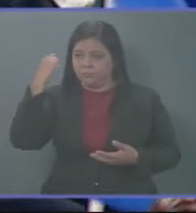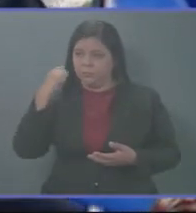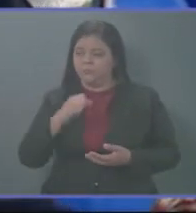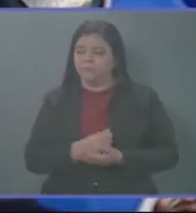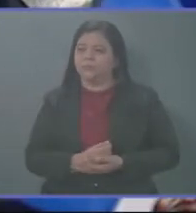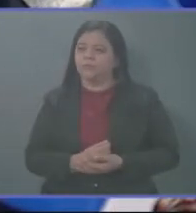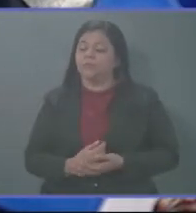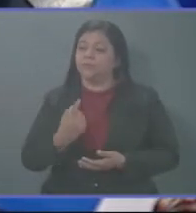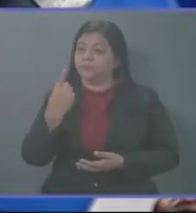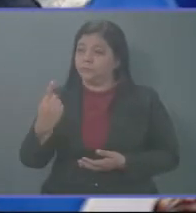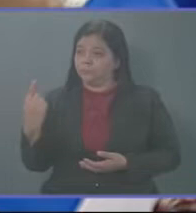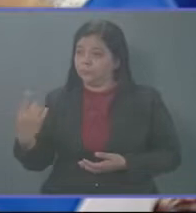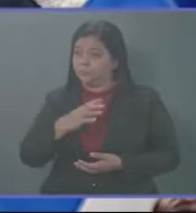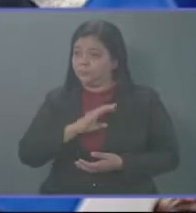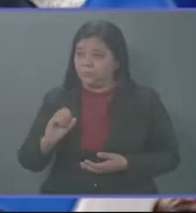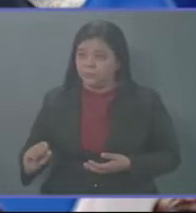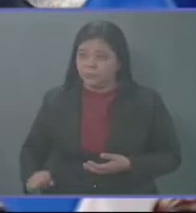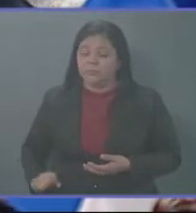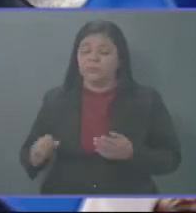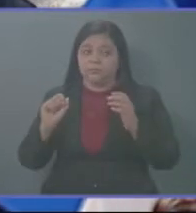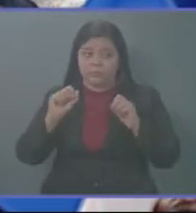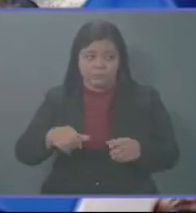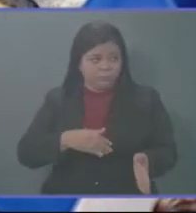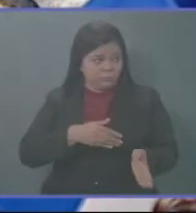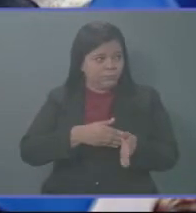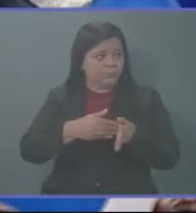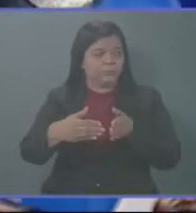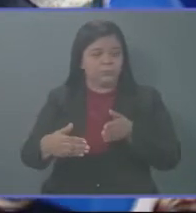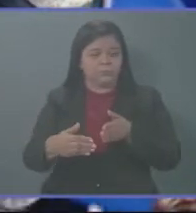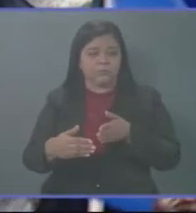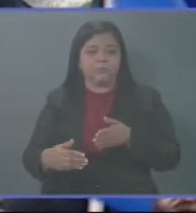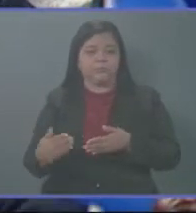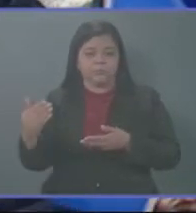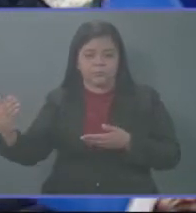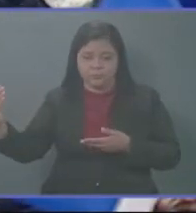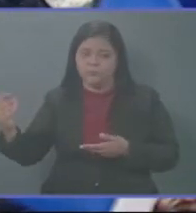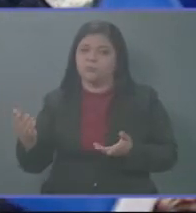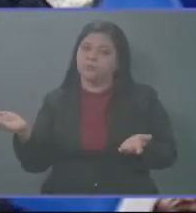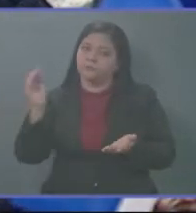que los salvadoreños puedan ingresar a su propio país.